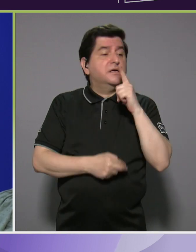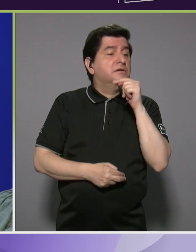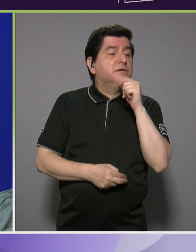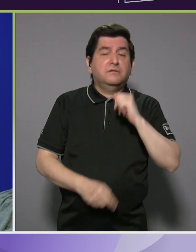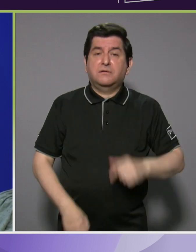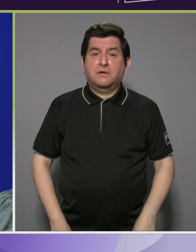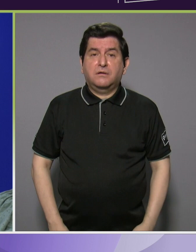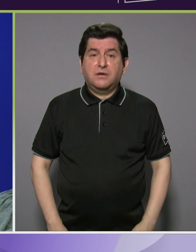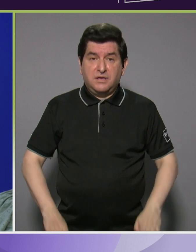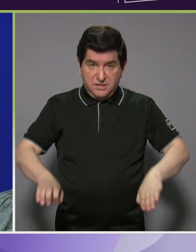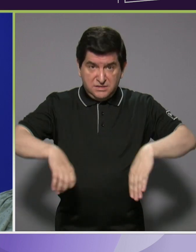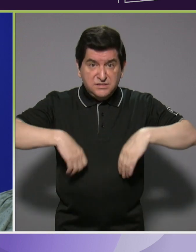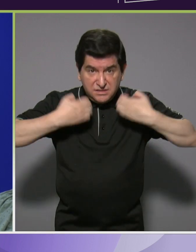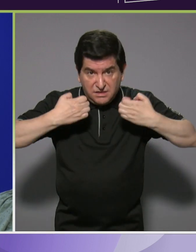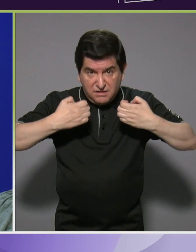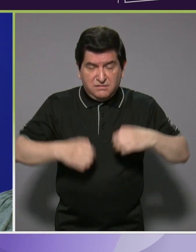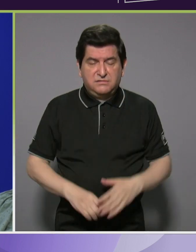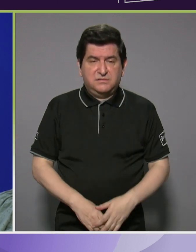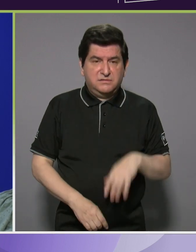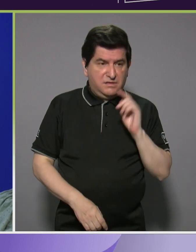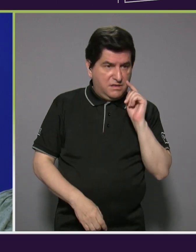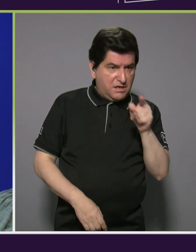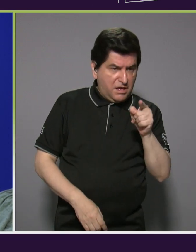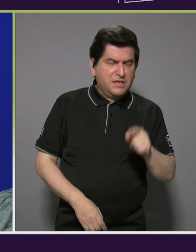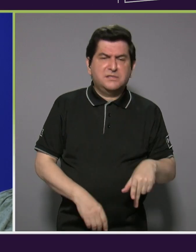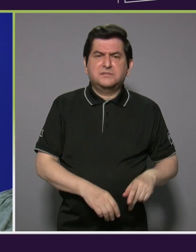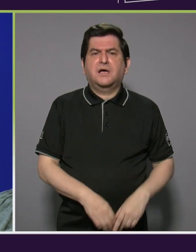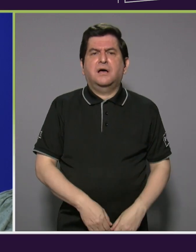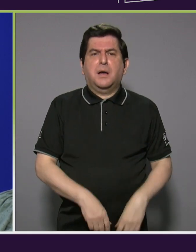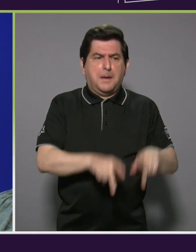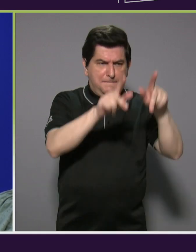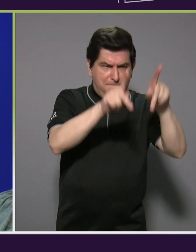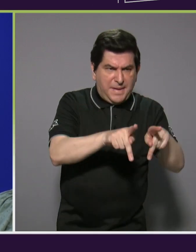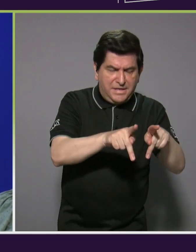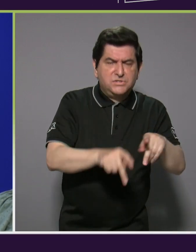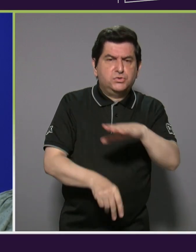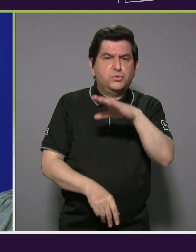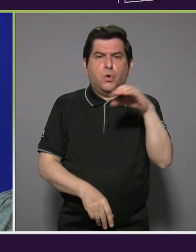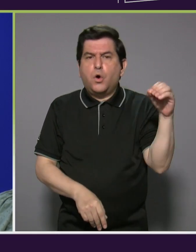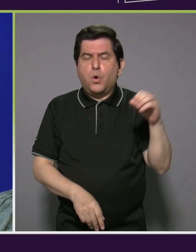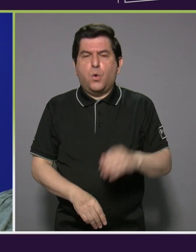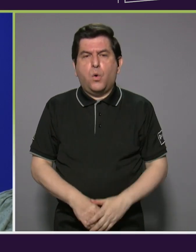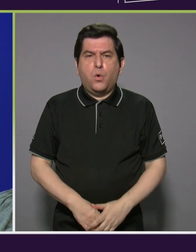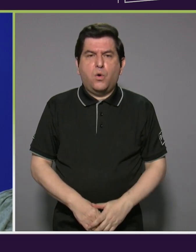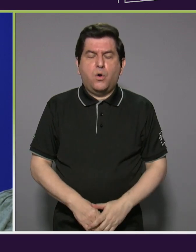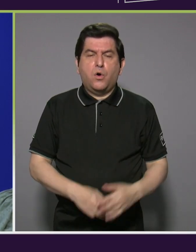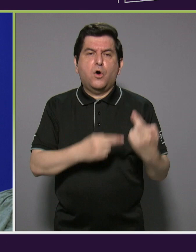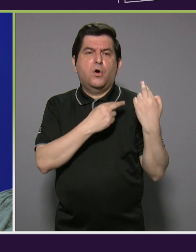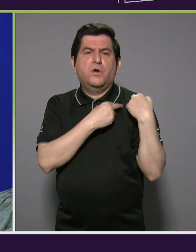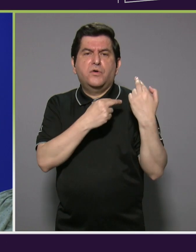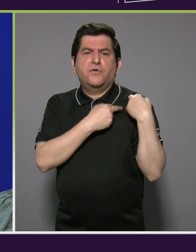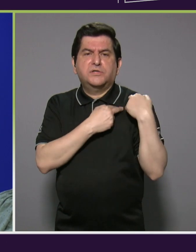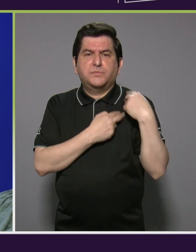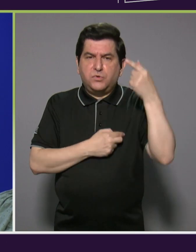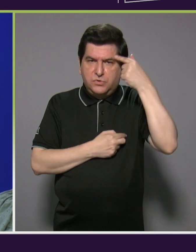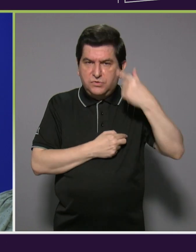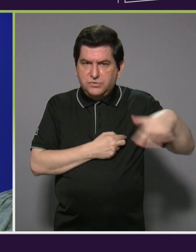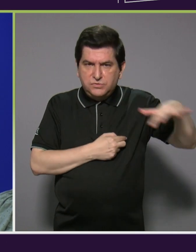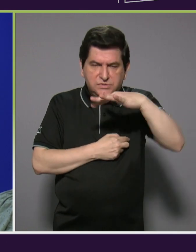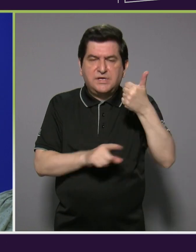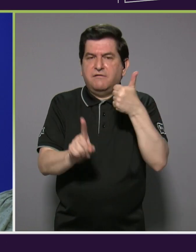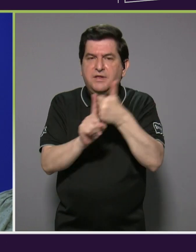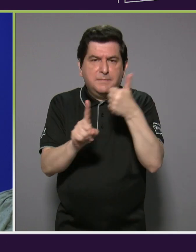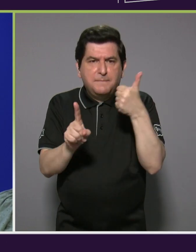realmente existen responsabilidades de personales o es una responsabilidad del Estado como